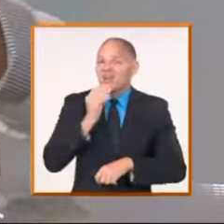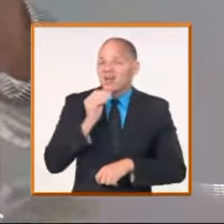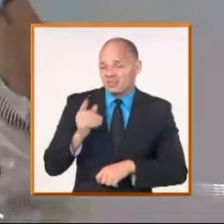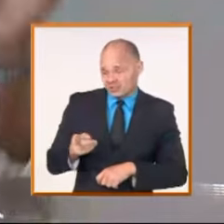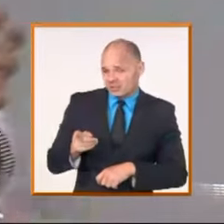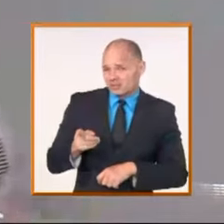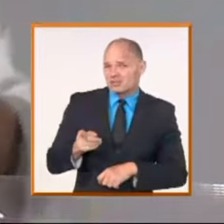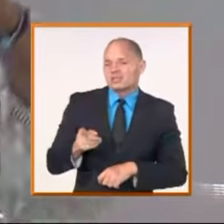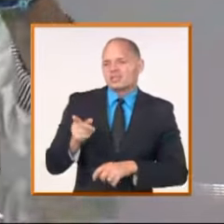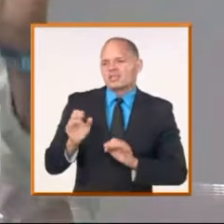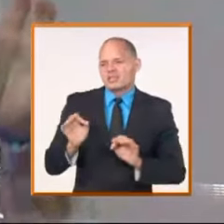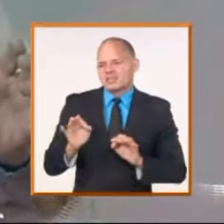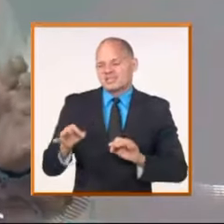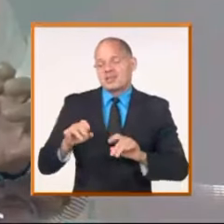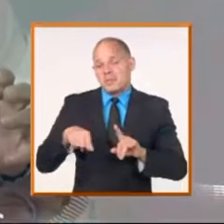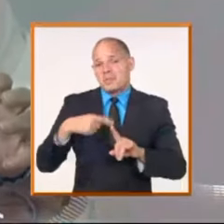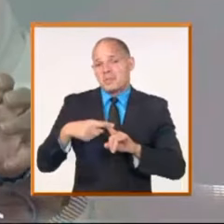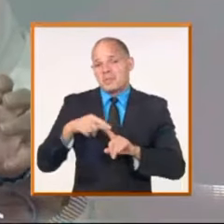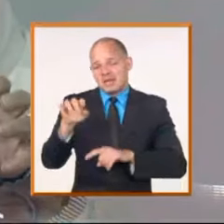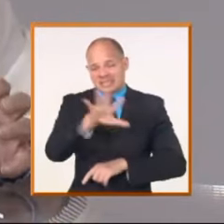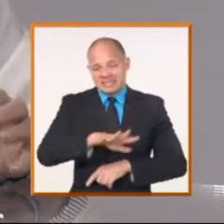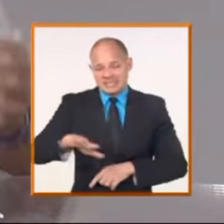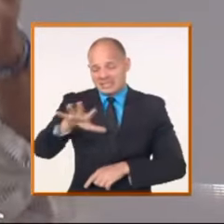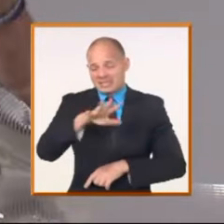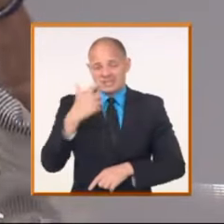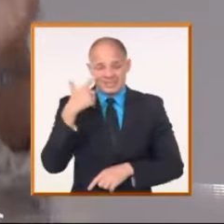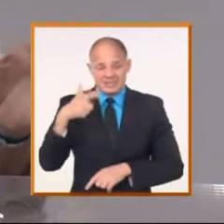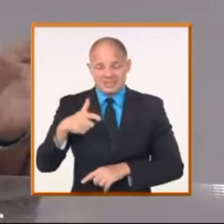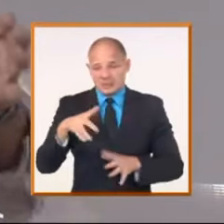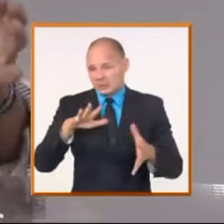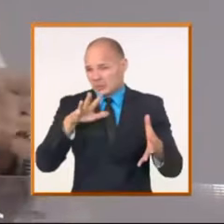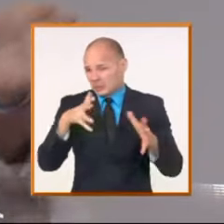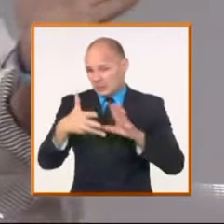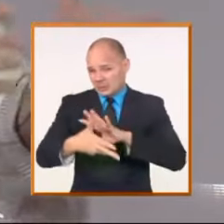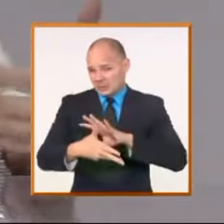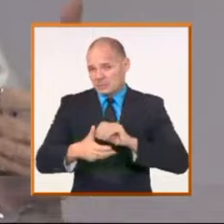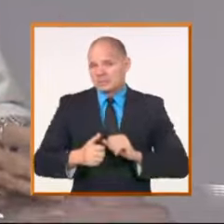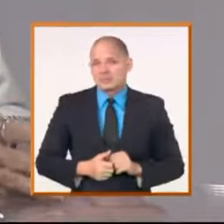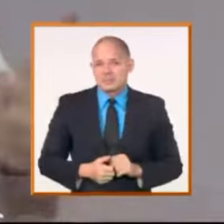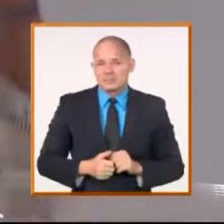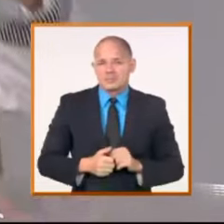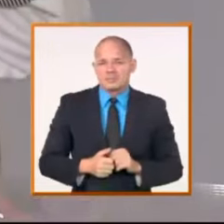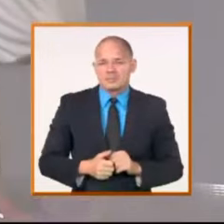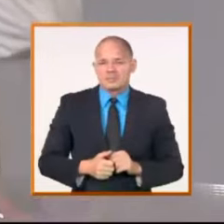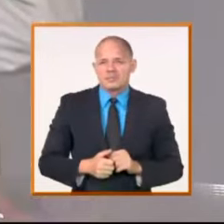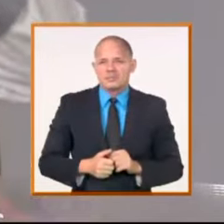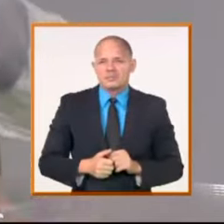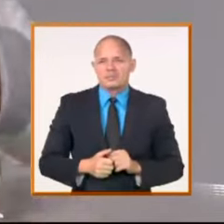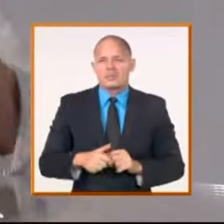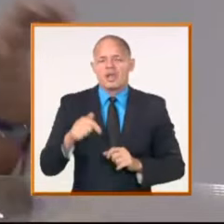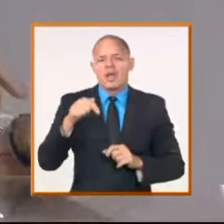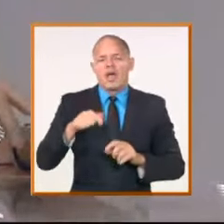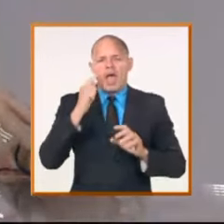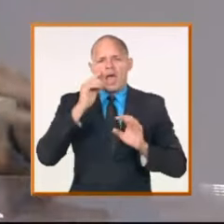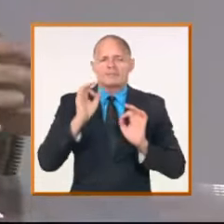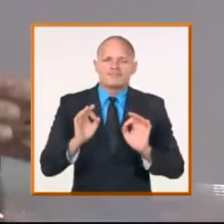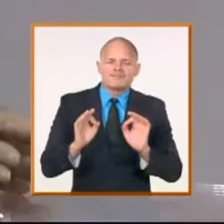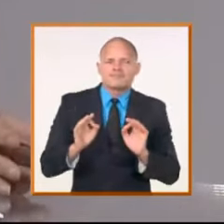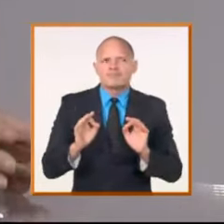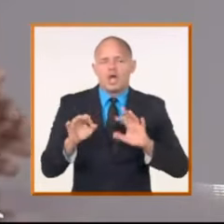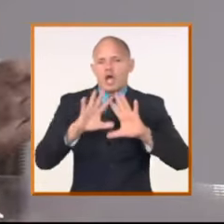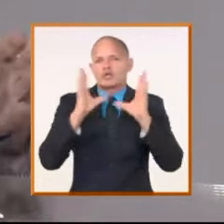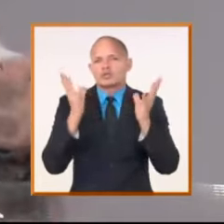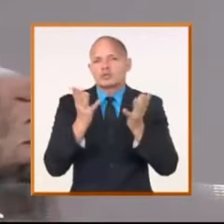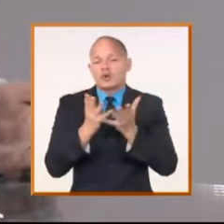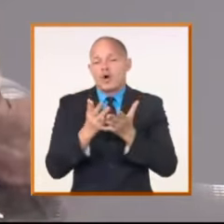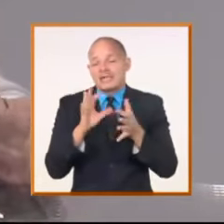comporta el contexto regional e internacional, y hasta ahora es muy fuerte porque